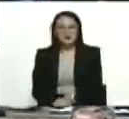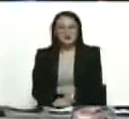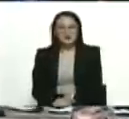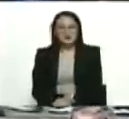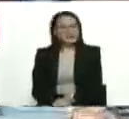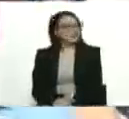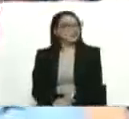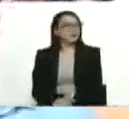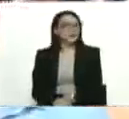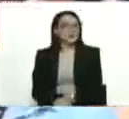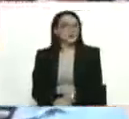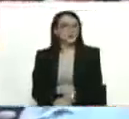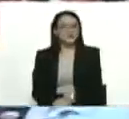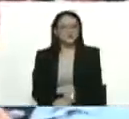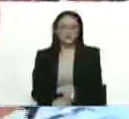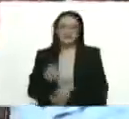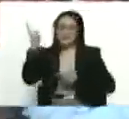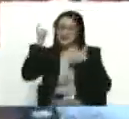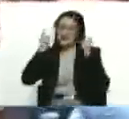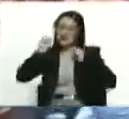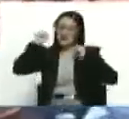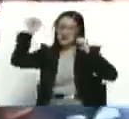Arangúnez! Aló, aló. ¡Chávez vive!